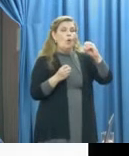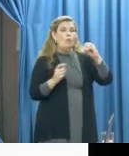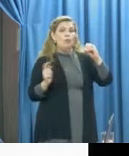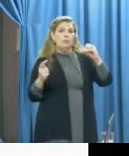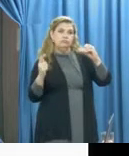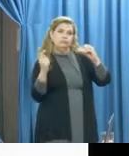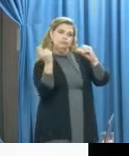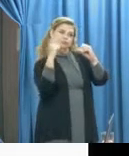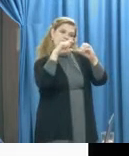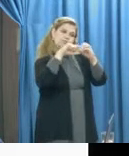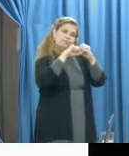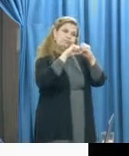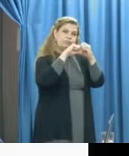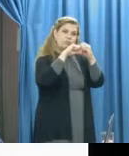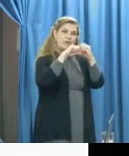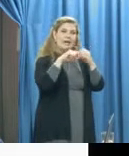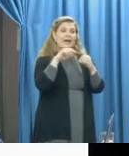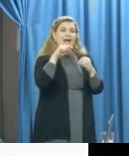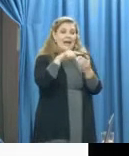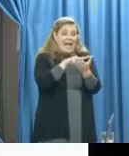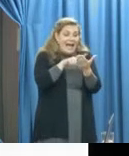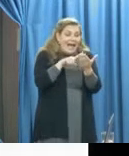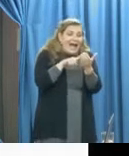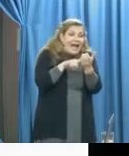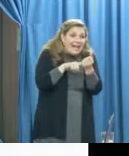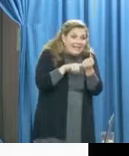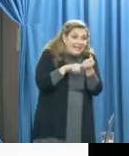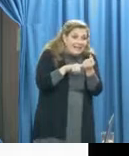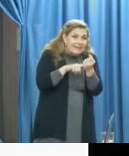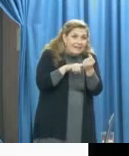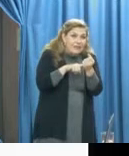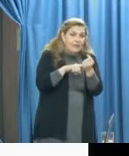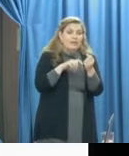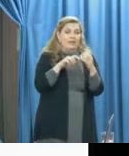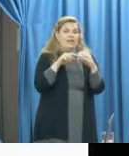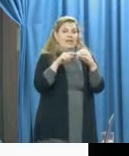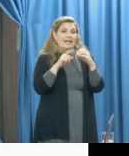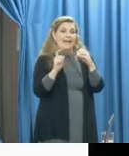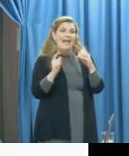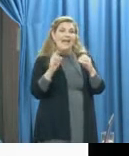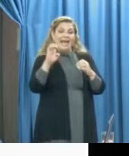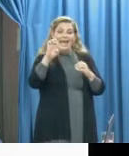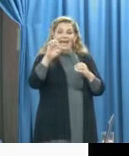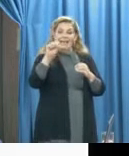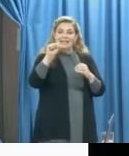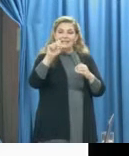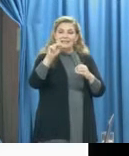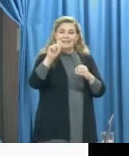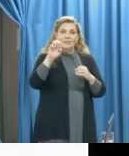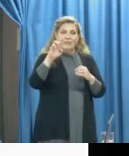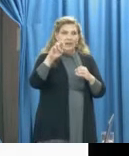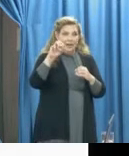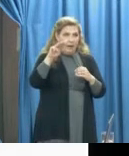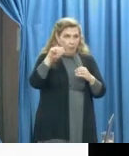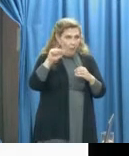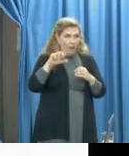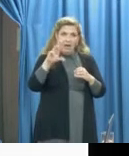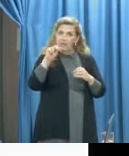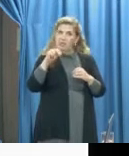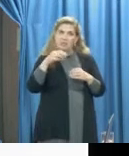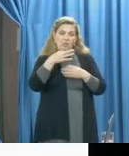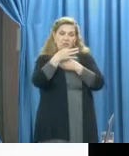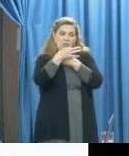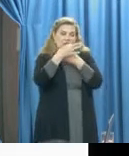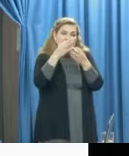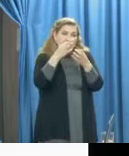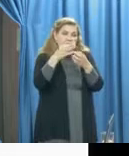esperma, las mitocondrias del esperma se pierden. No entran, la información genética única que entra